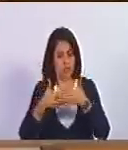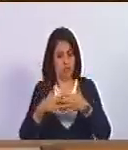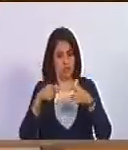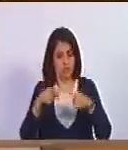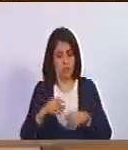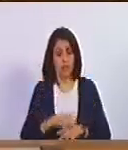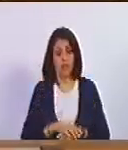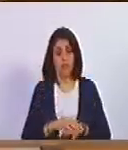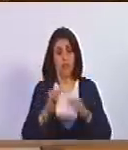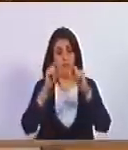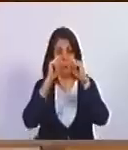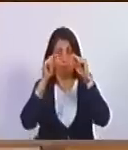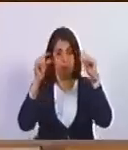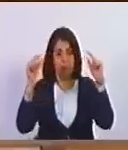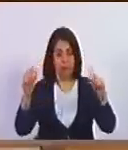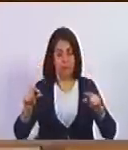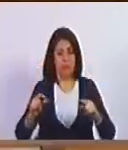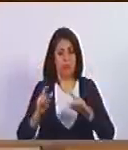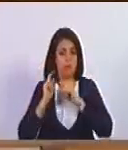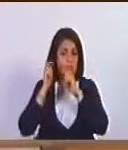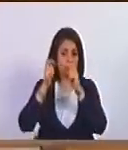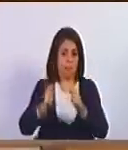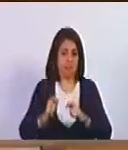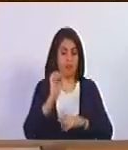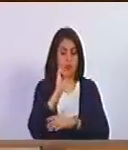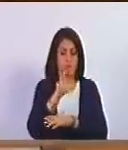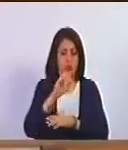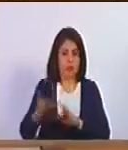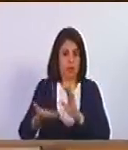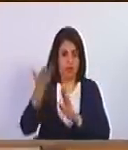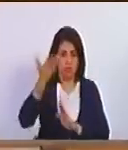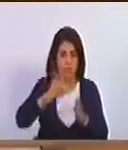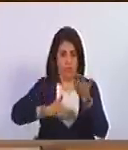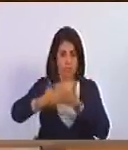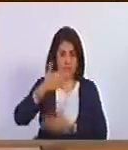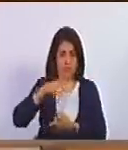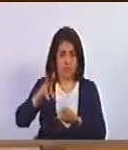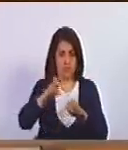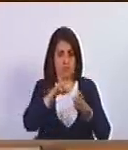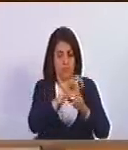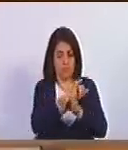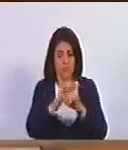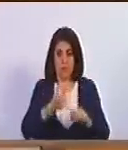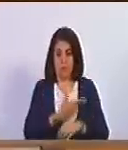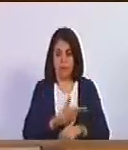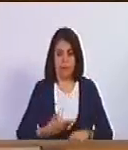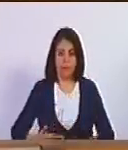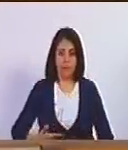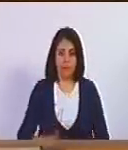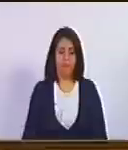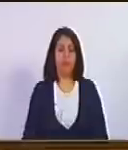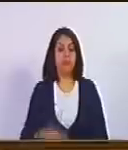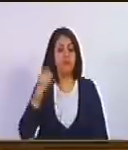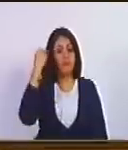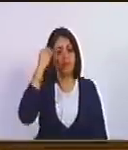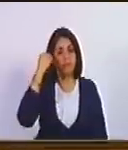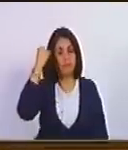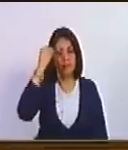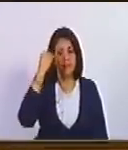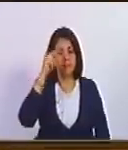siguientes términos. Epígrafe, atribuciones del Consejo Superior de Armonización Tributaria. ¿Esto sí o no, presidente? En